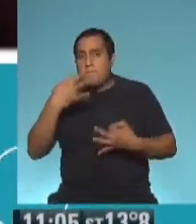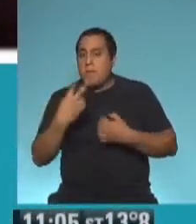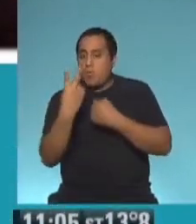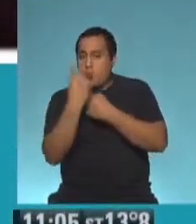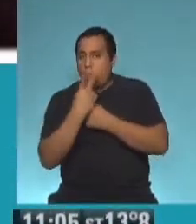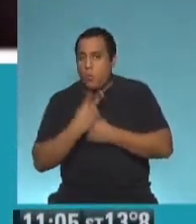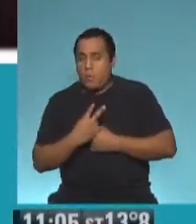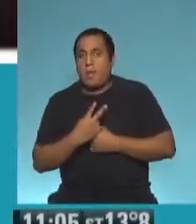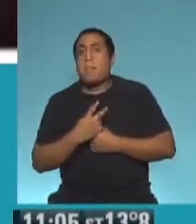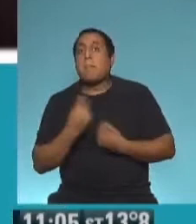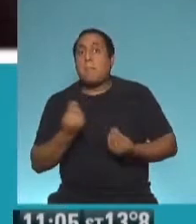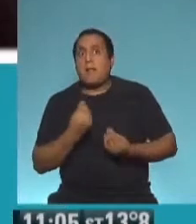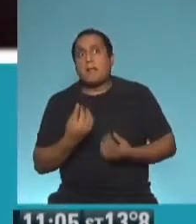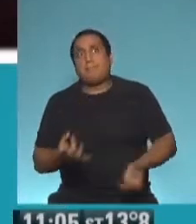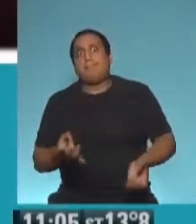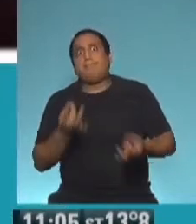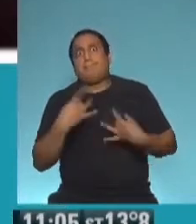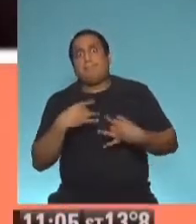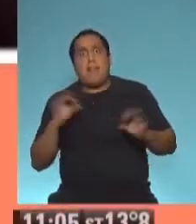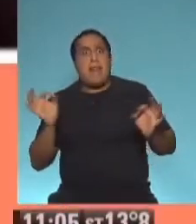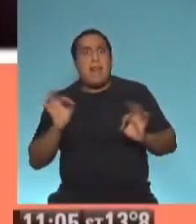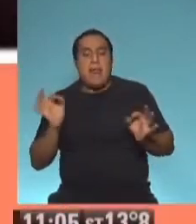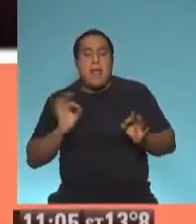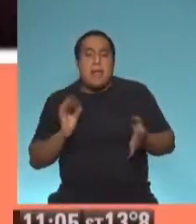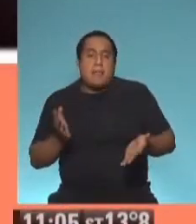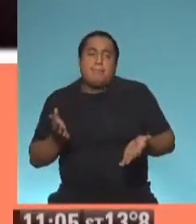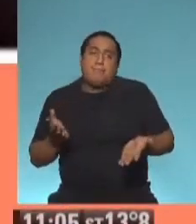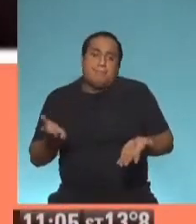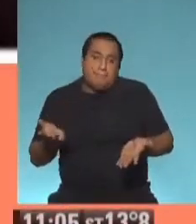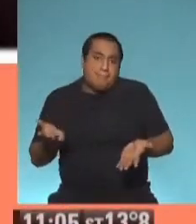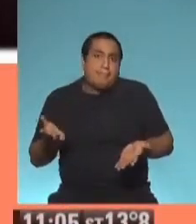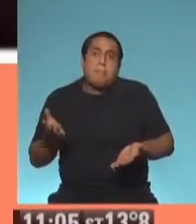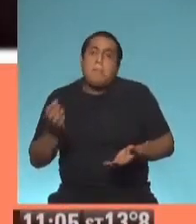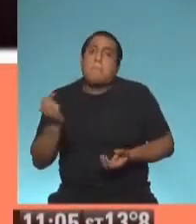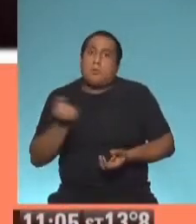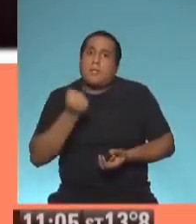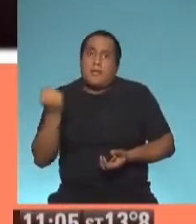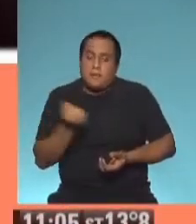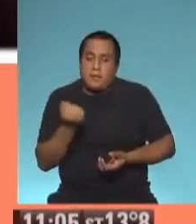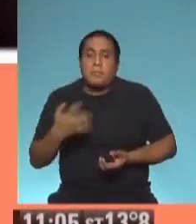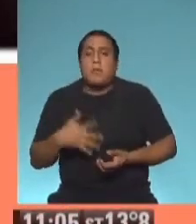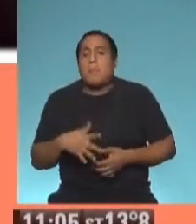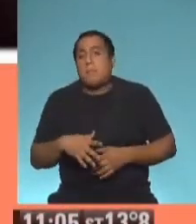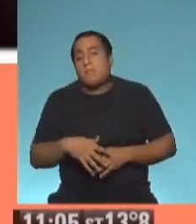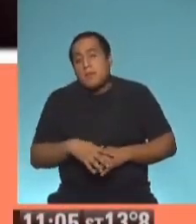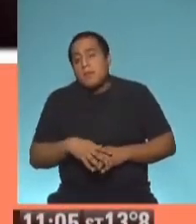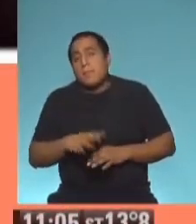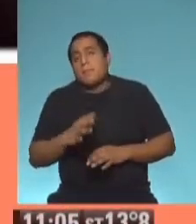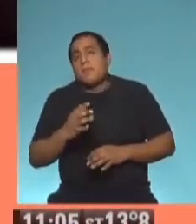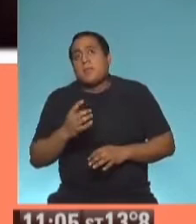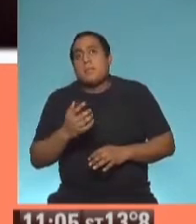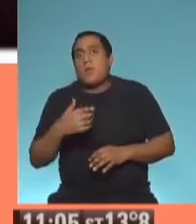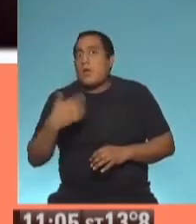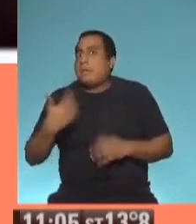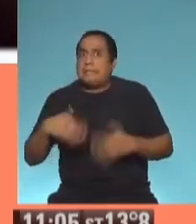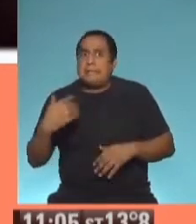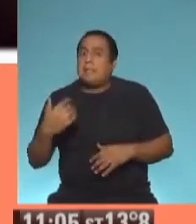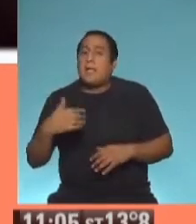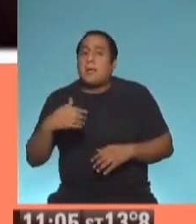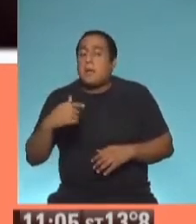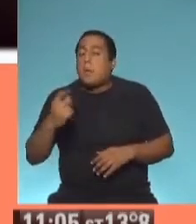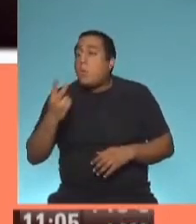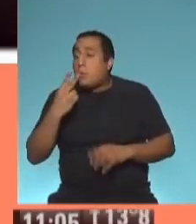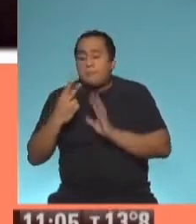protegida para evitar infecciones agregadas respiratorias es muy importante, por ejemplo. Sí. Y eso es más inmediato, Eso no es